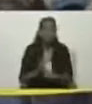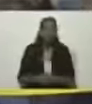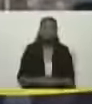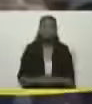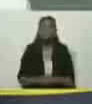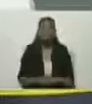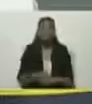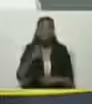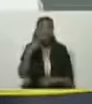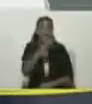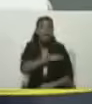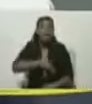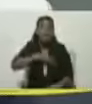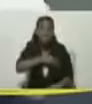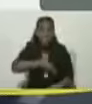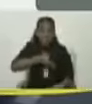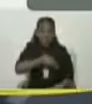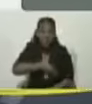la gran misión